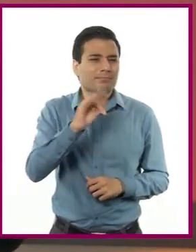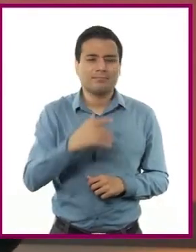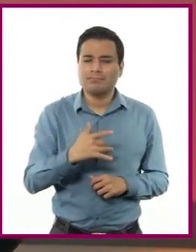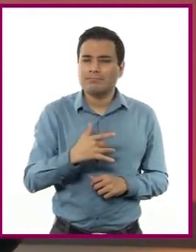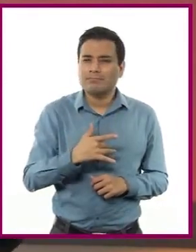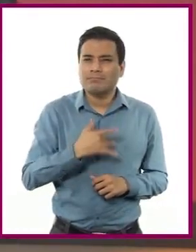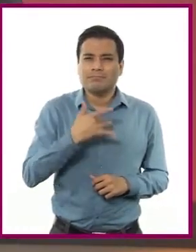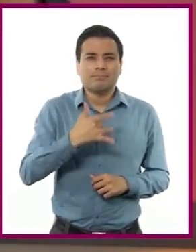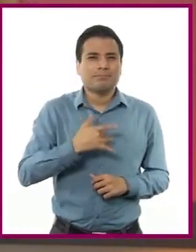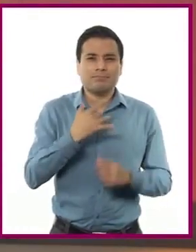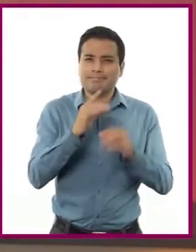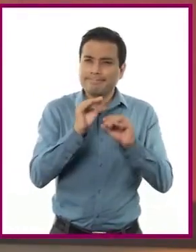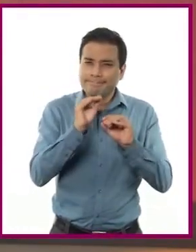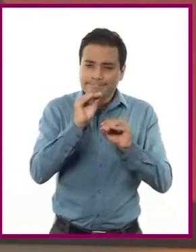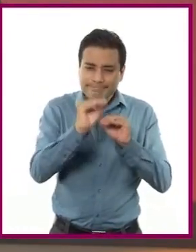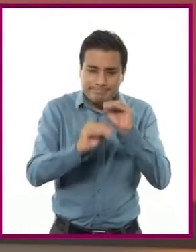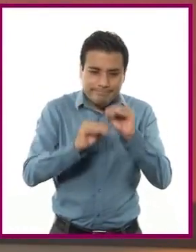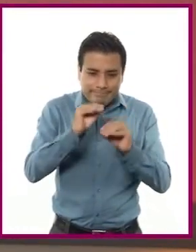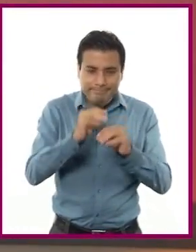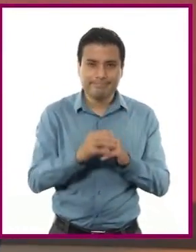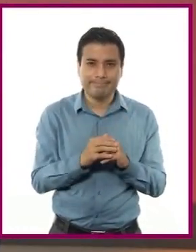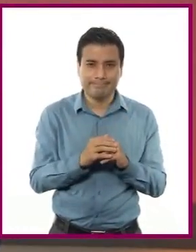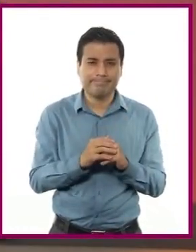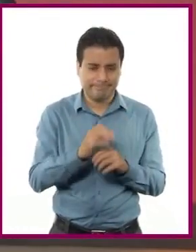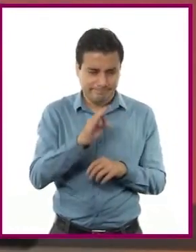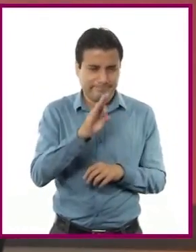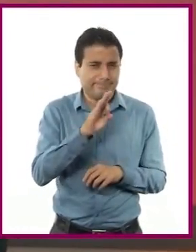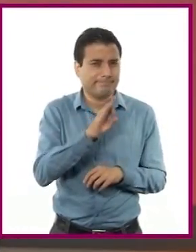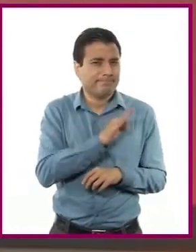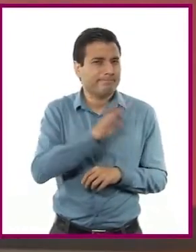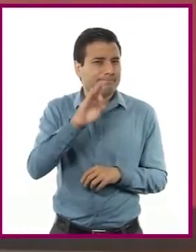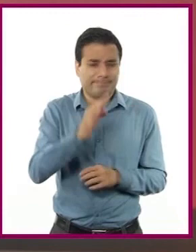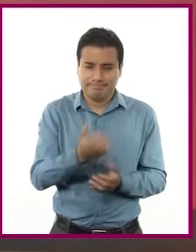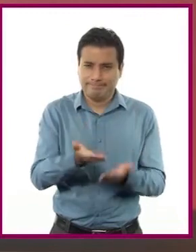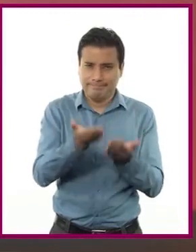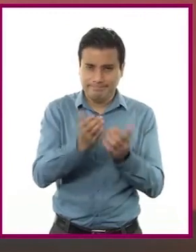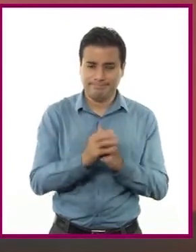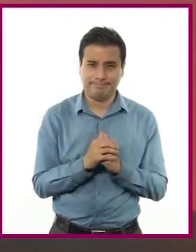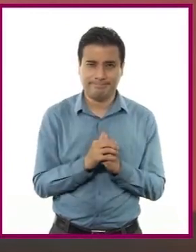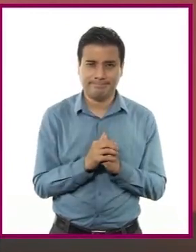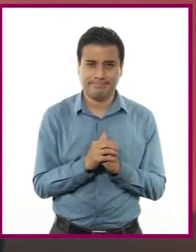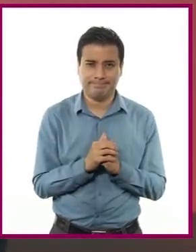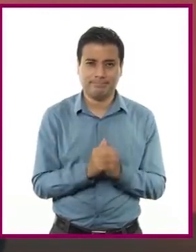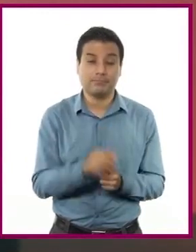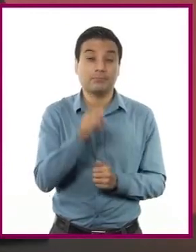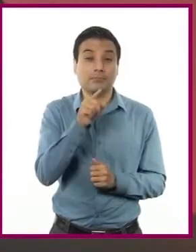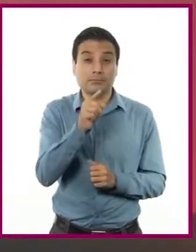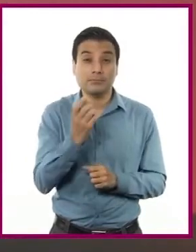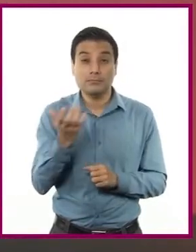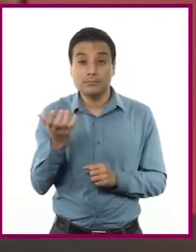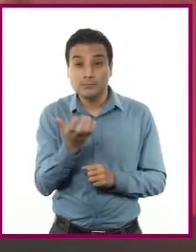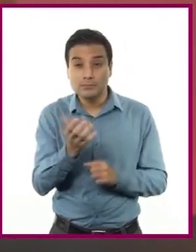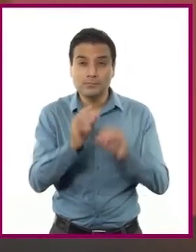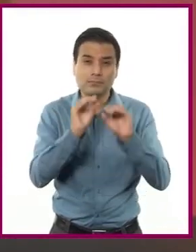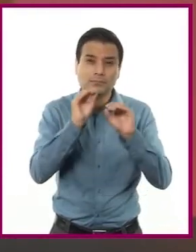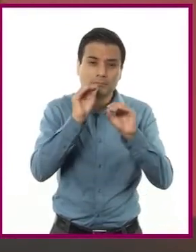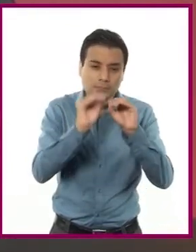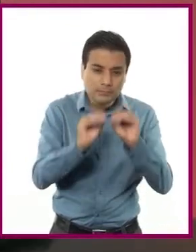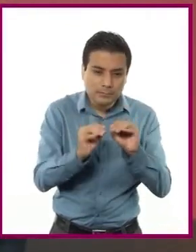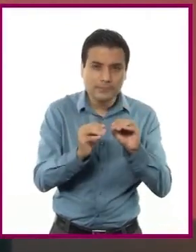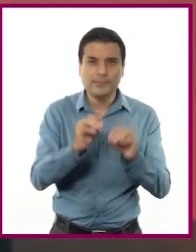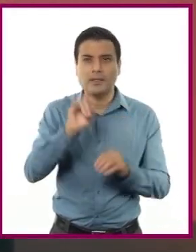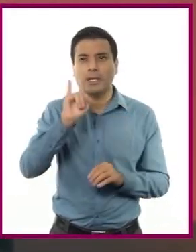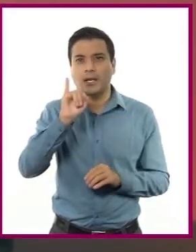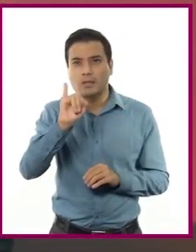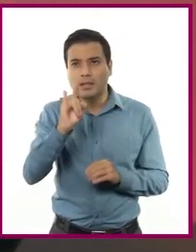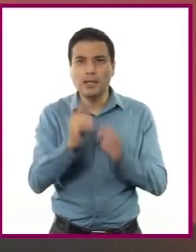e intereses y cambiar el producto final haciendo tal vez un cartel, una presentación,